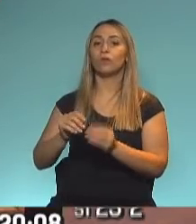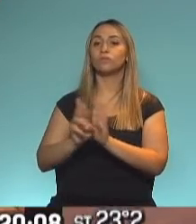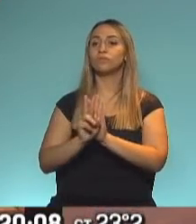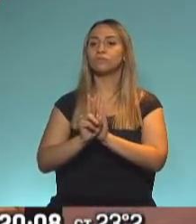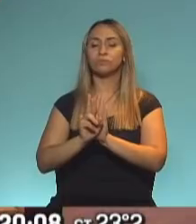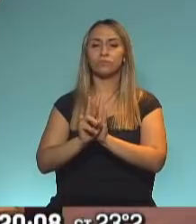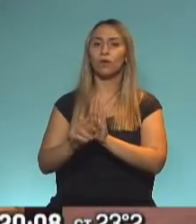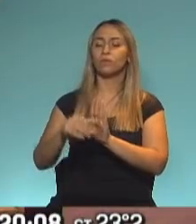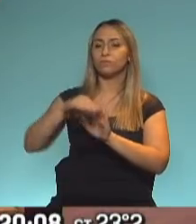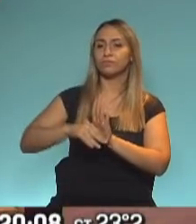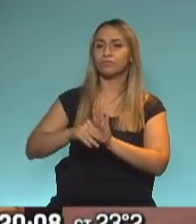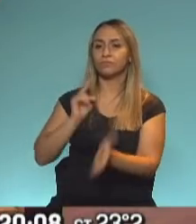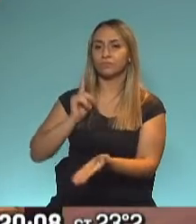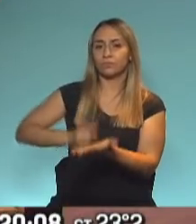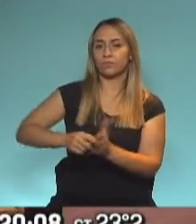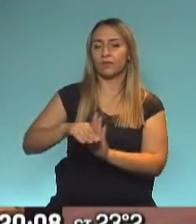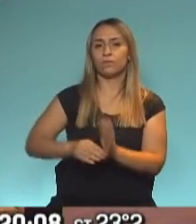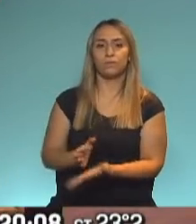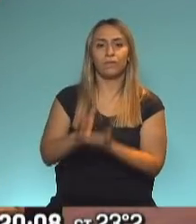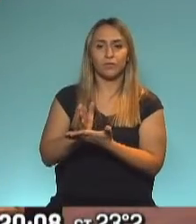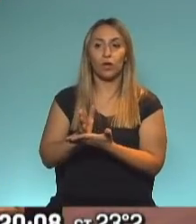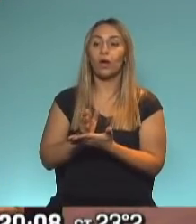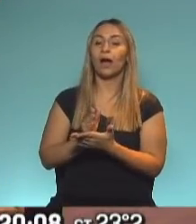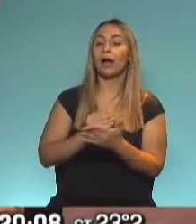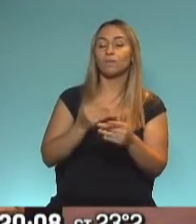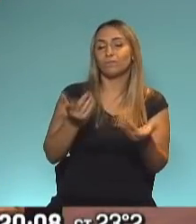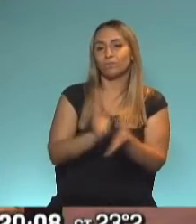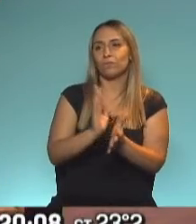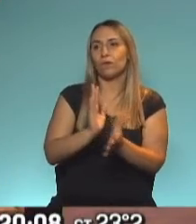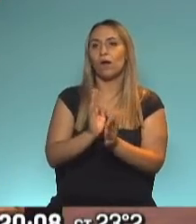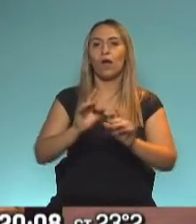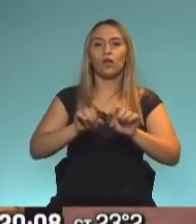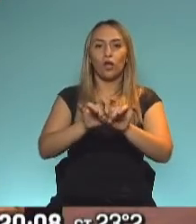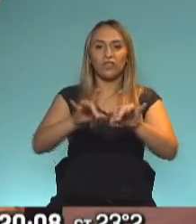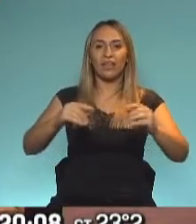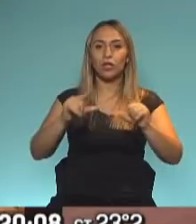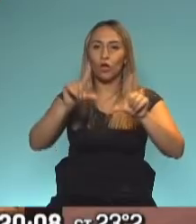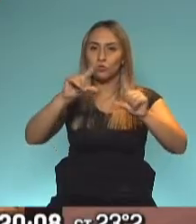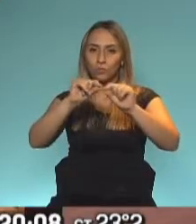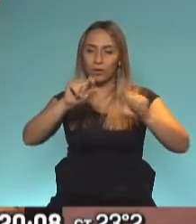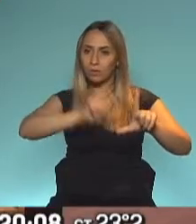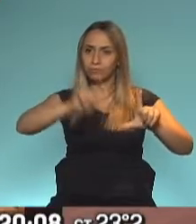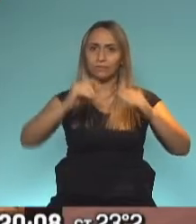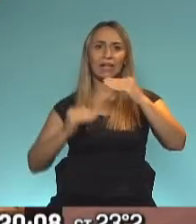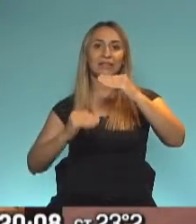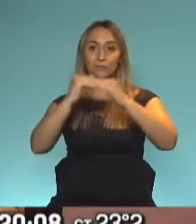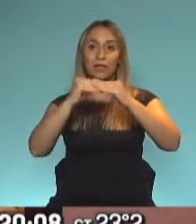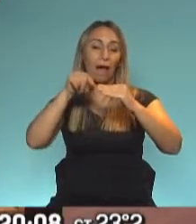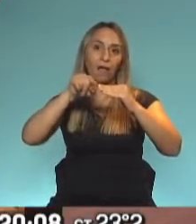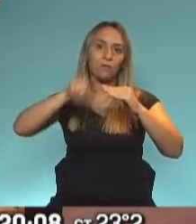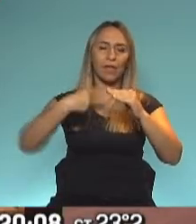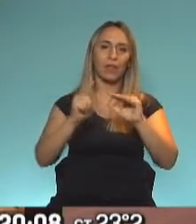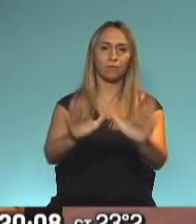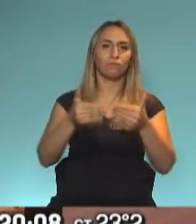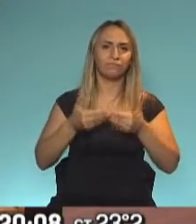al llegar a un determinado número de casos o antes de llegar a una meta. Sé que es parte ese tema o